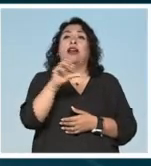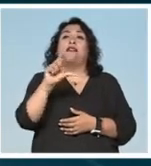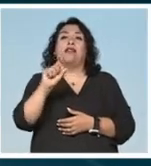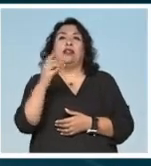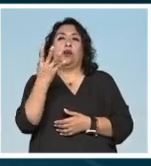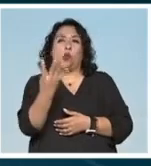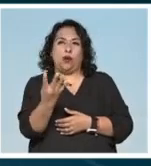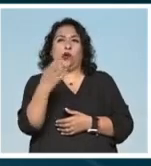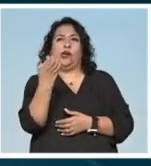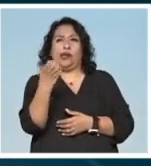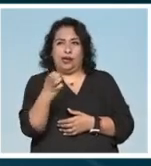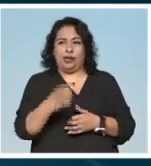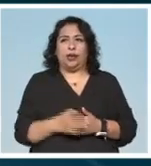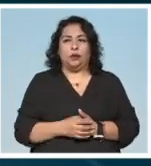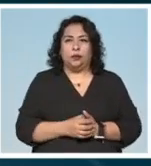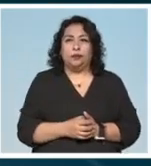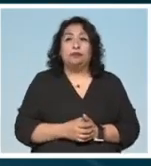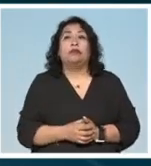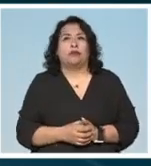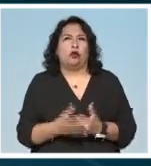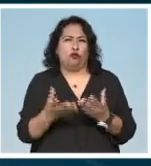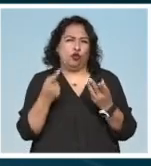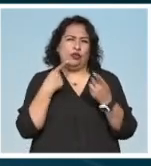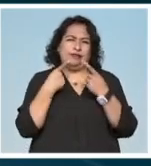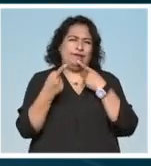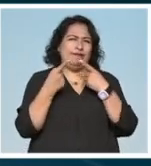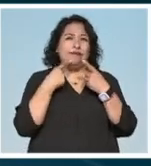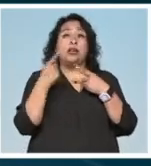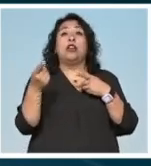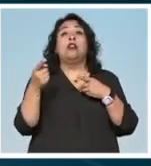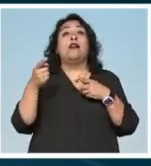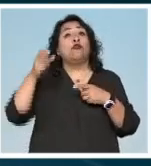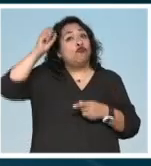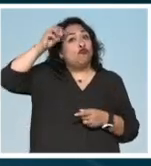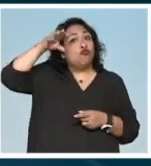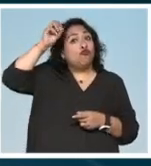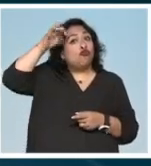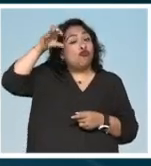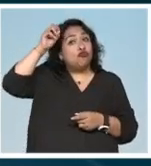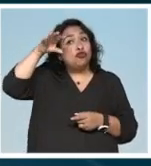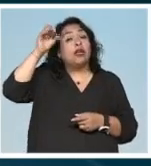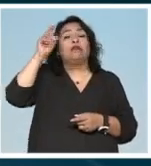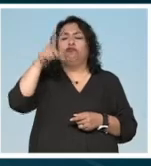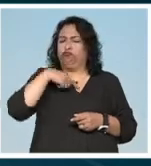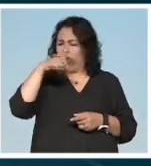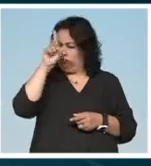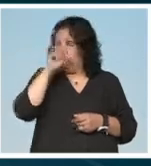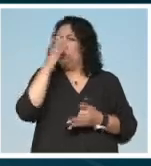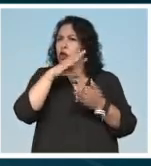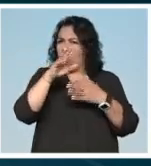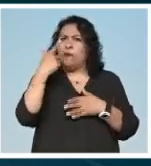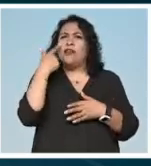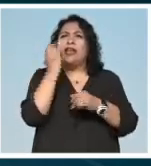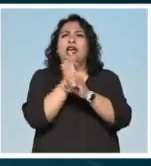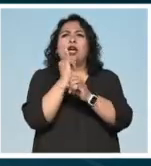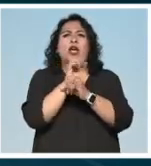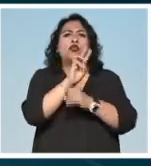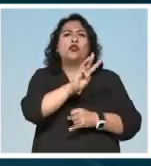24 de enero. Muchas de las charlas estarán en streaming, en vivo, así que recomiendo a todos a que vayan a la página